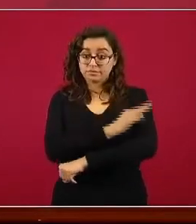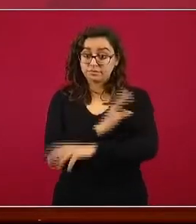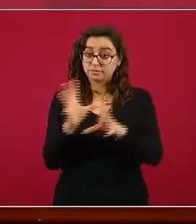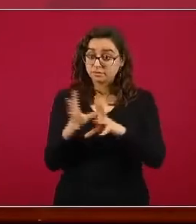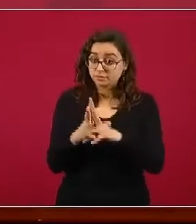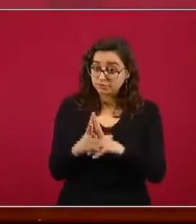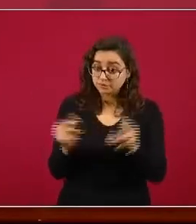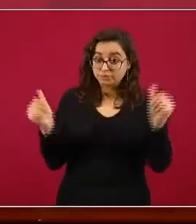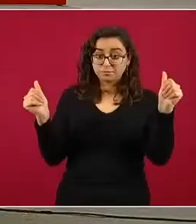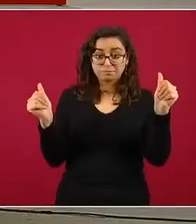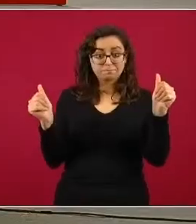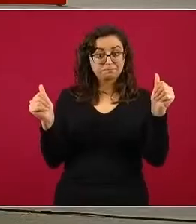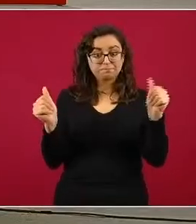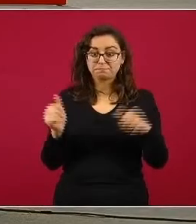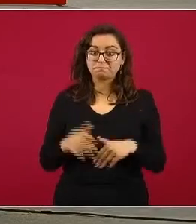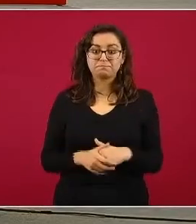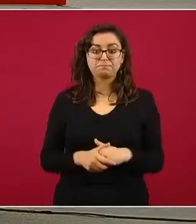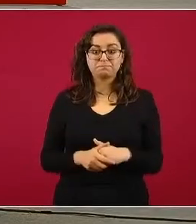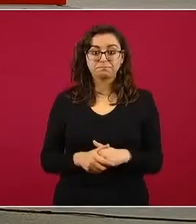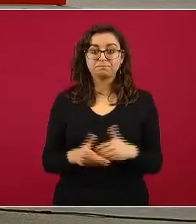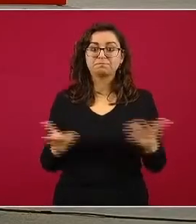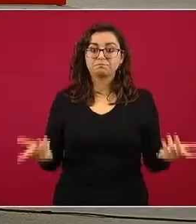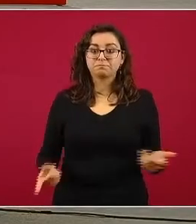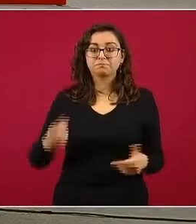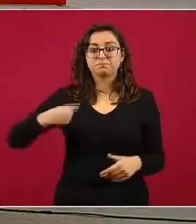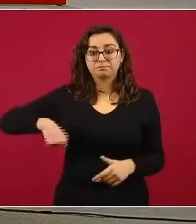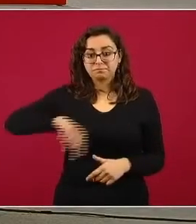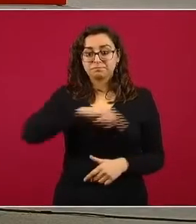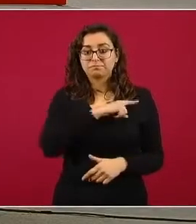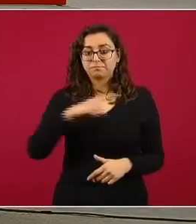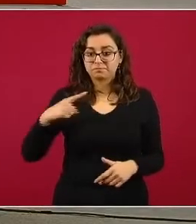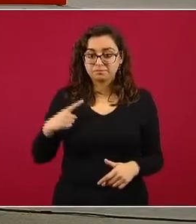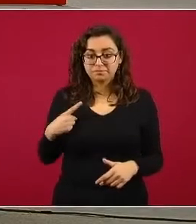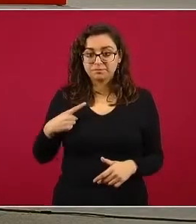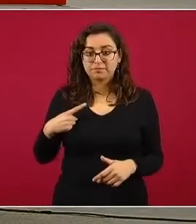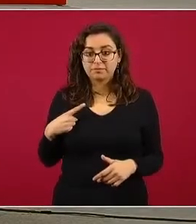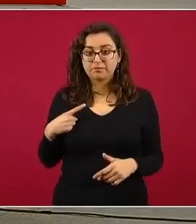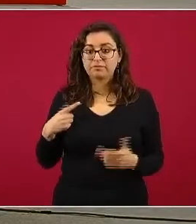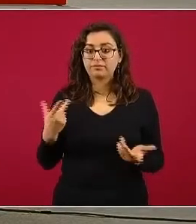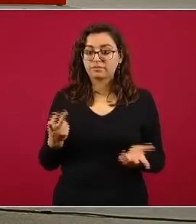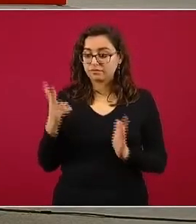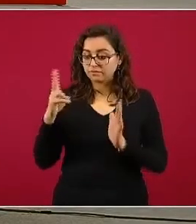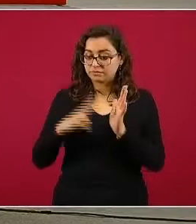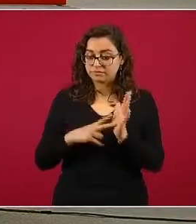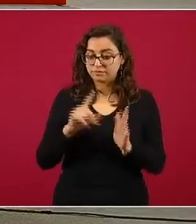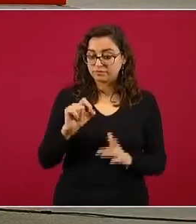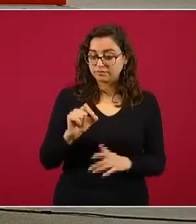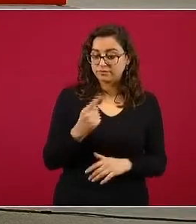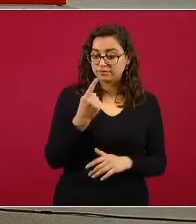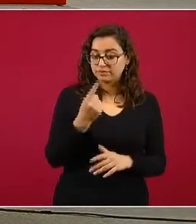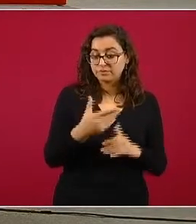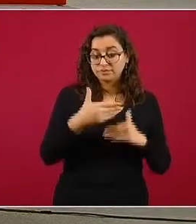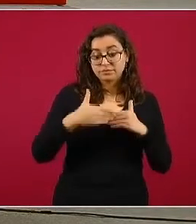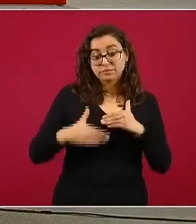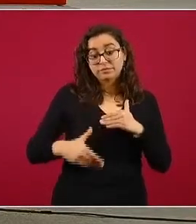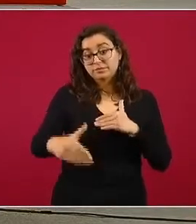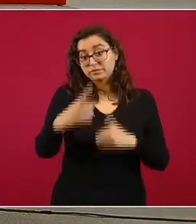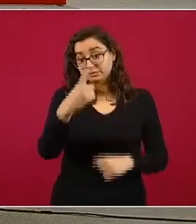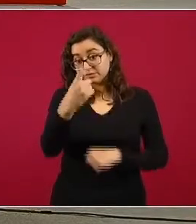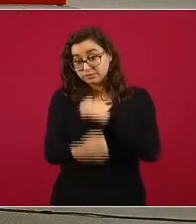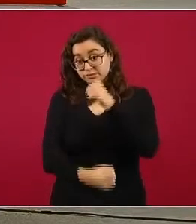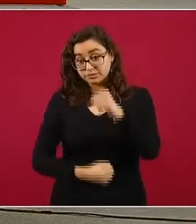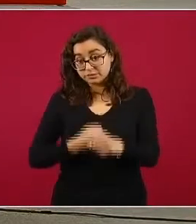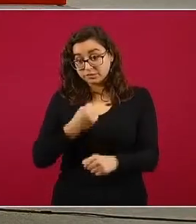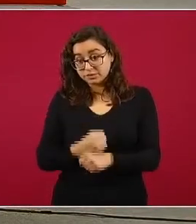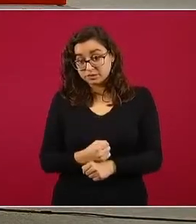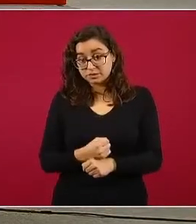las cosas de un día para otro. Así que tenemos que tener durante todo 2021, todo el año 2021, desde